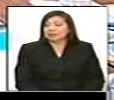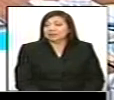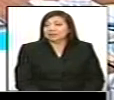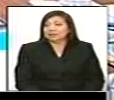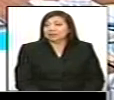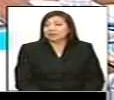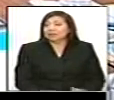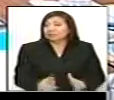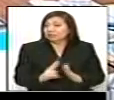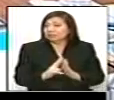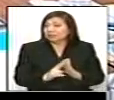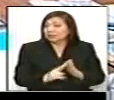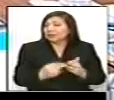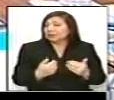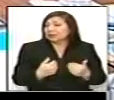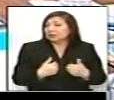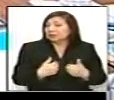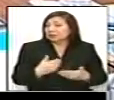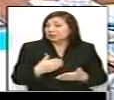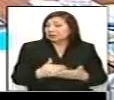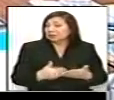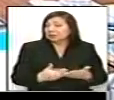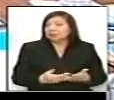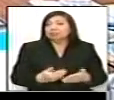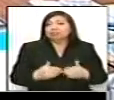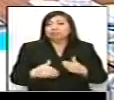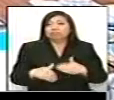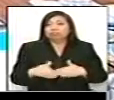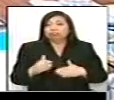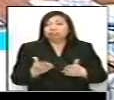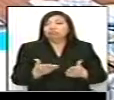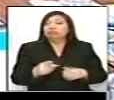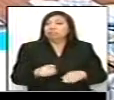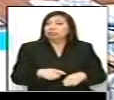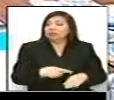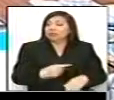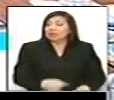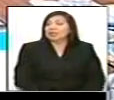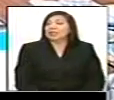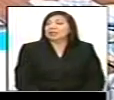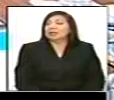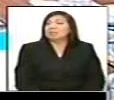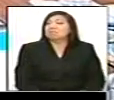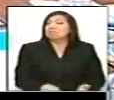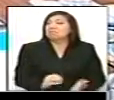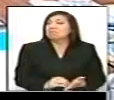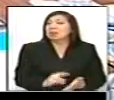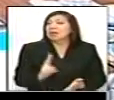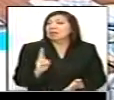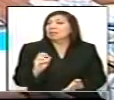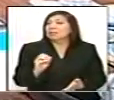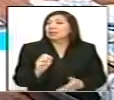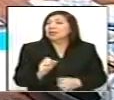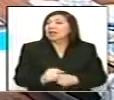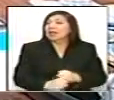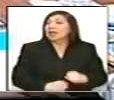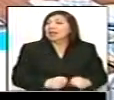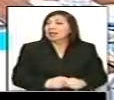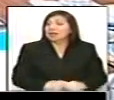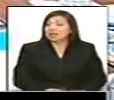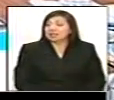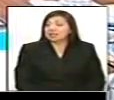Los registros, hemos tenido pues registros a lo largo de más de 20 años,